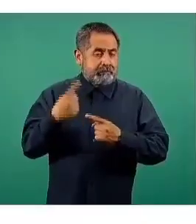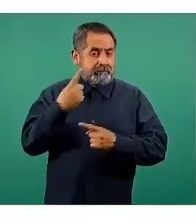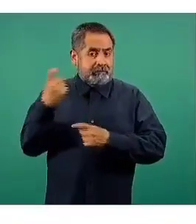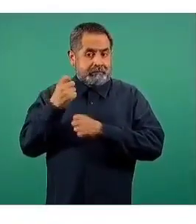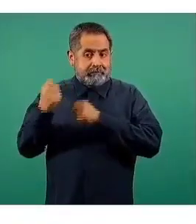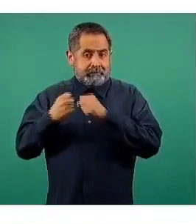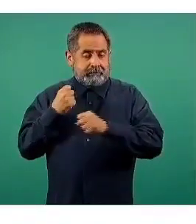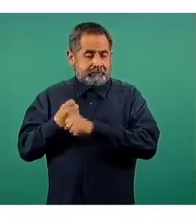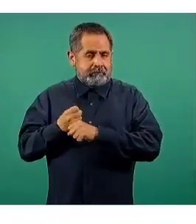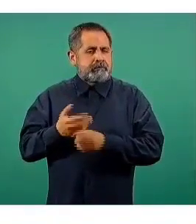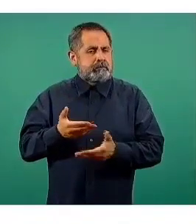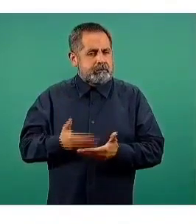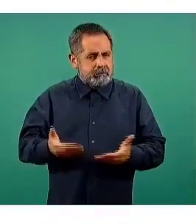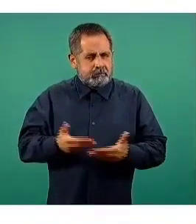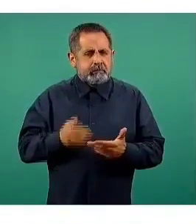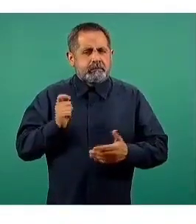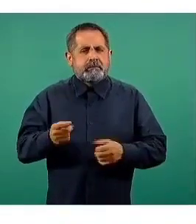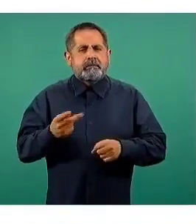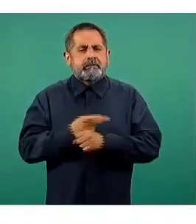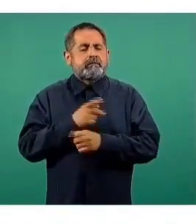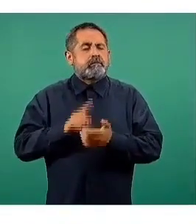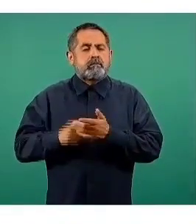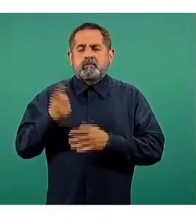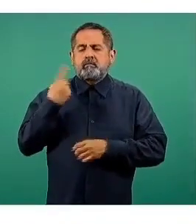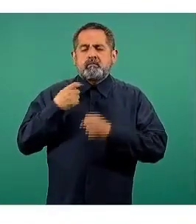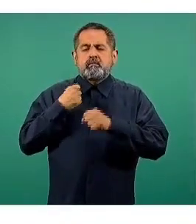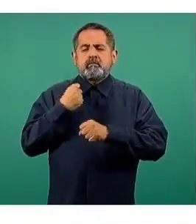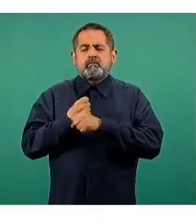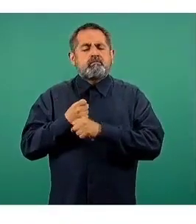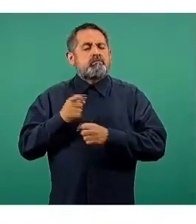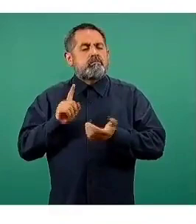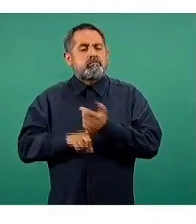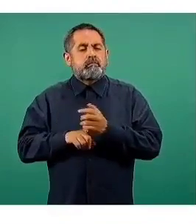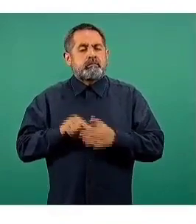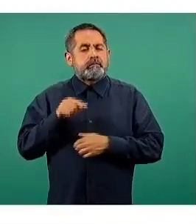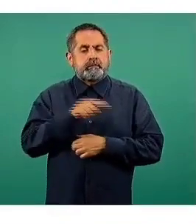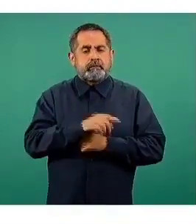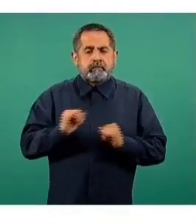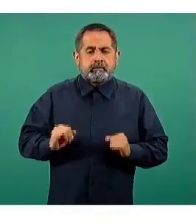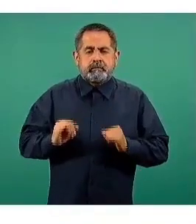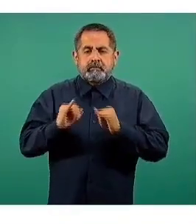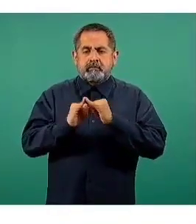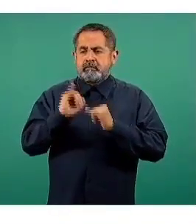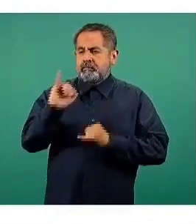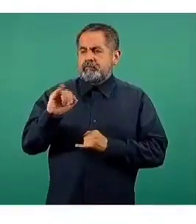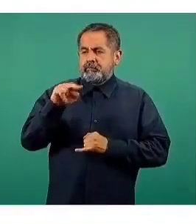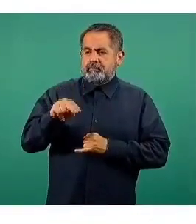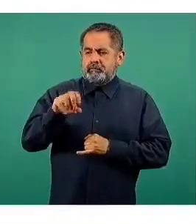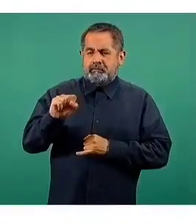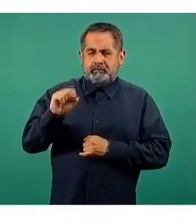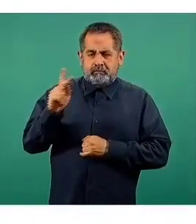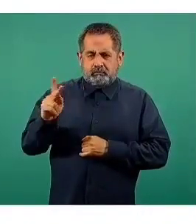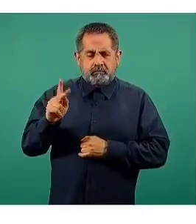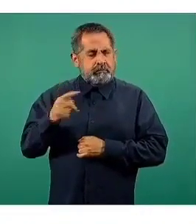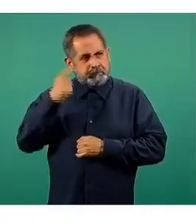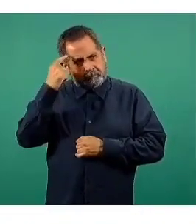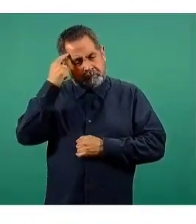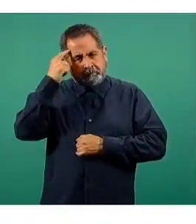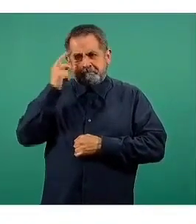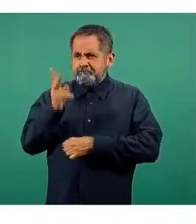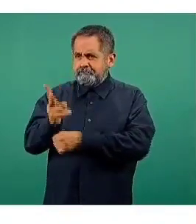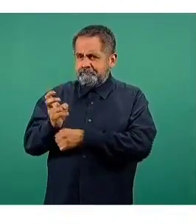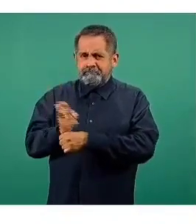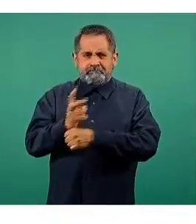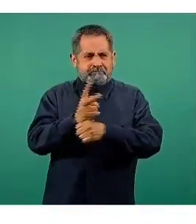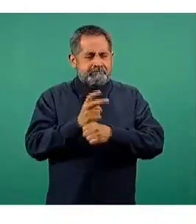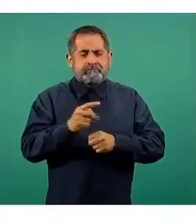siglo, el año pasado, a final de año, el Instituto Nacional de Salud Pública convocó a otras